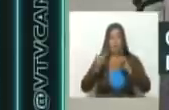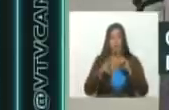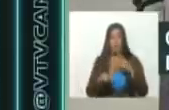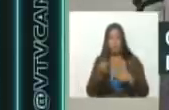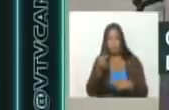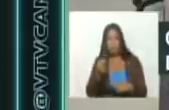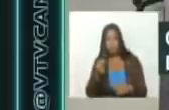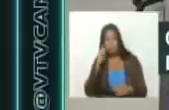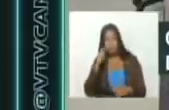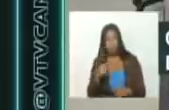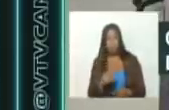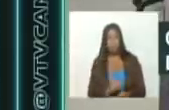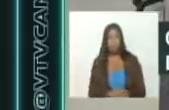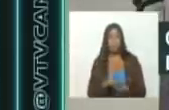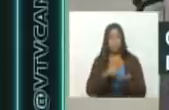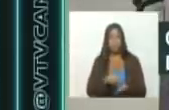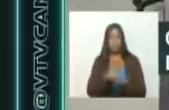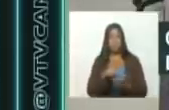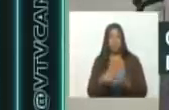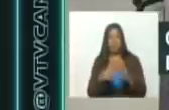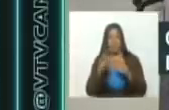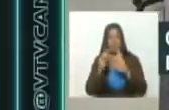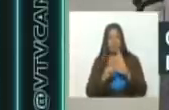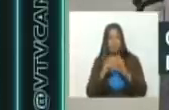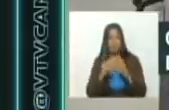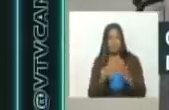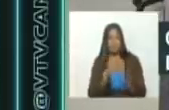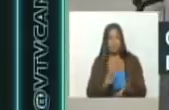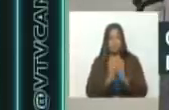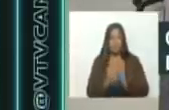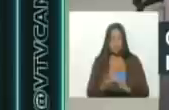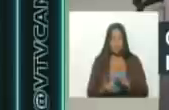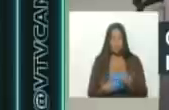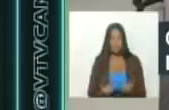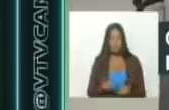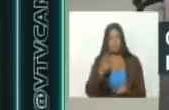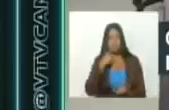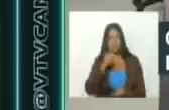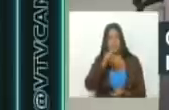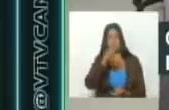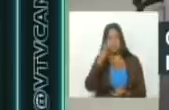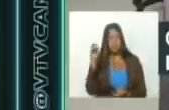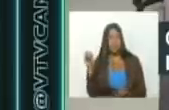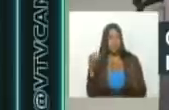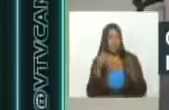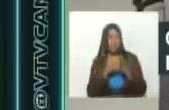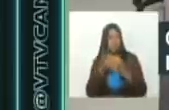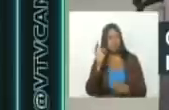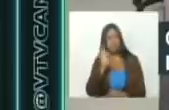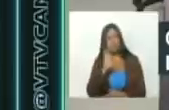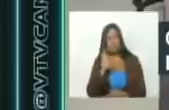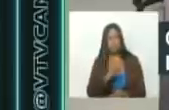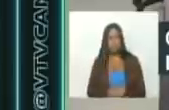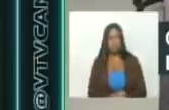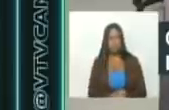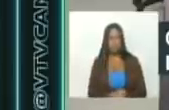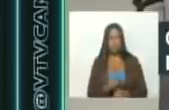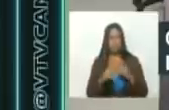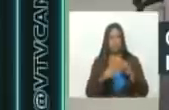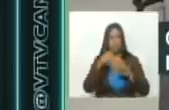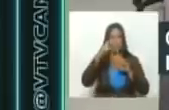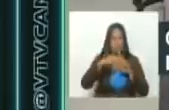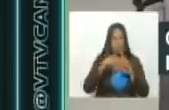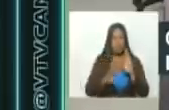perdió peso, fue diluido, fue aplastado, eso que les digo, 300.000% de